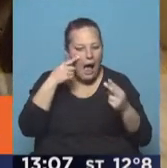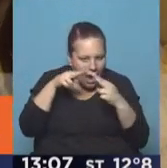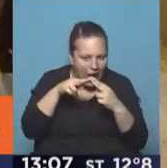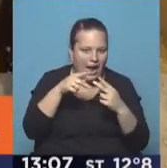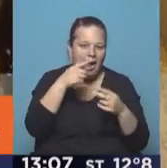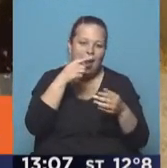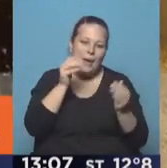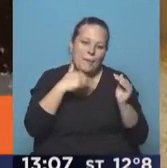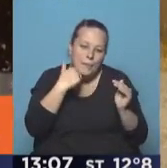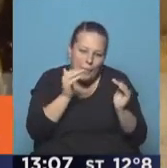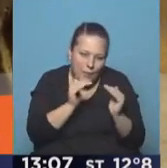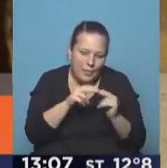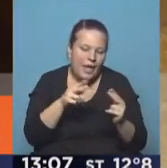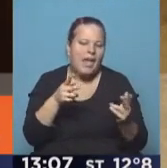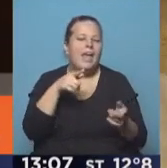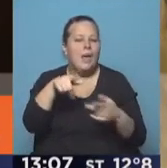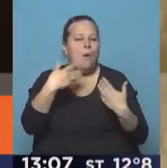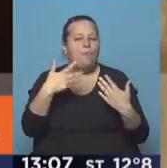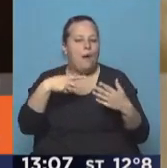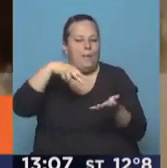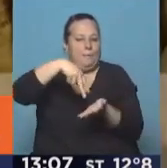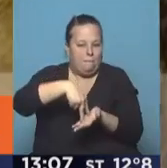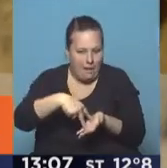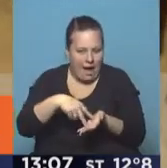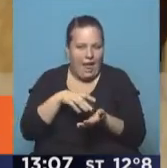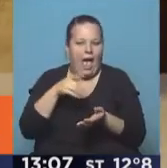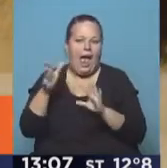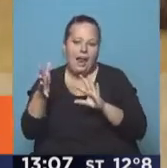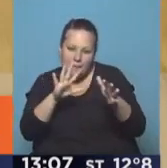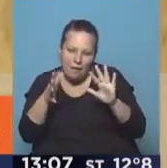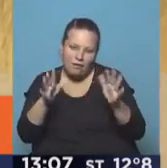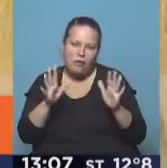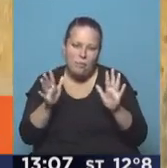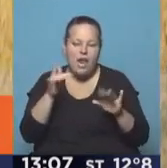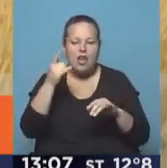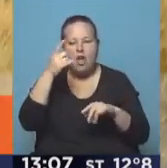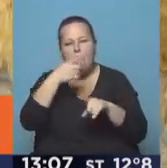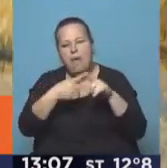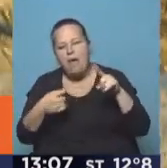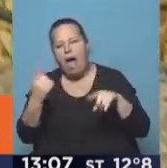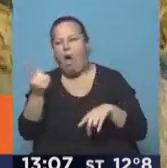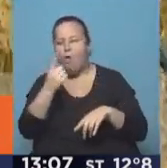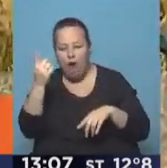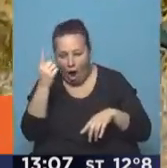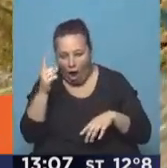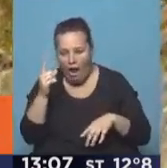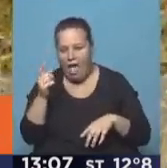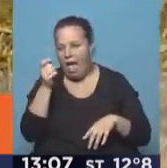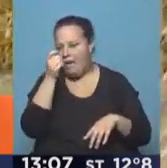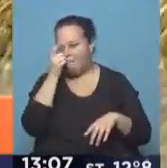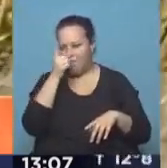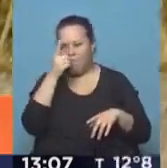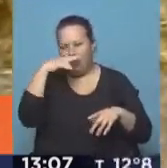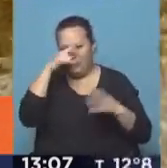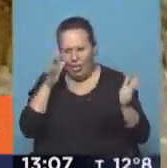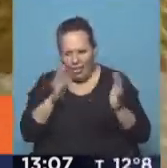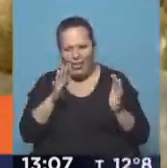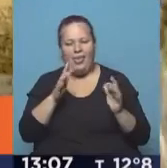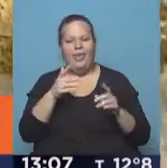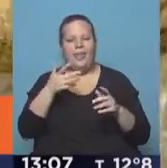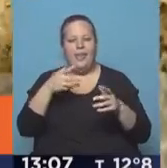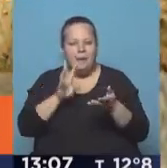cría y ella pueda pararse y más o menos a la media hora, una hora, ya la ternera comienza